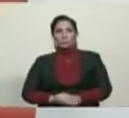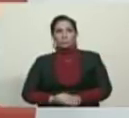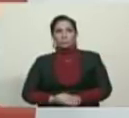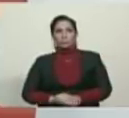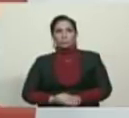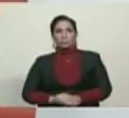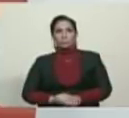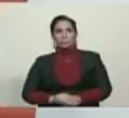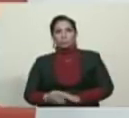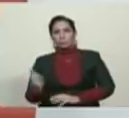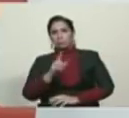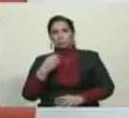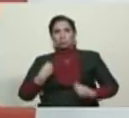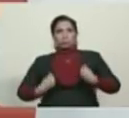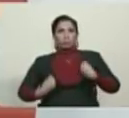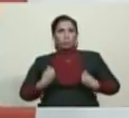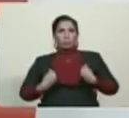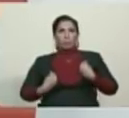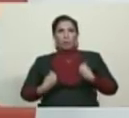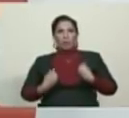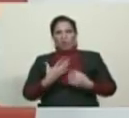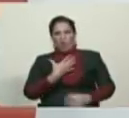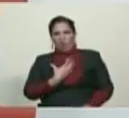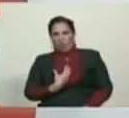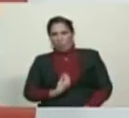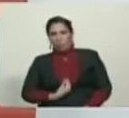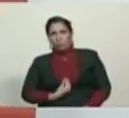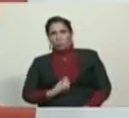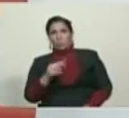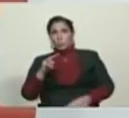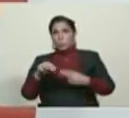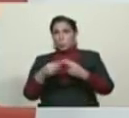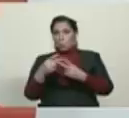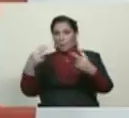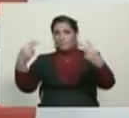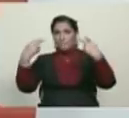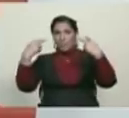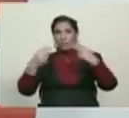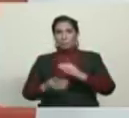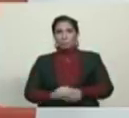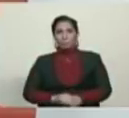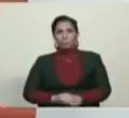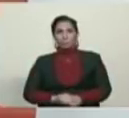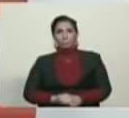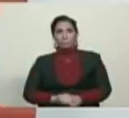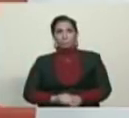no preocupados, amargados, jamás nos van a ver. Hoy uno se siente,